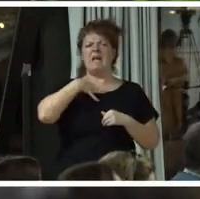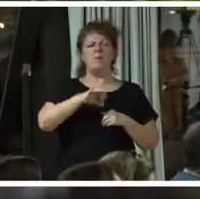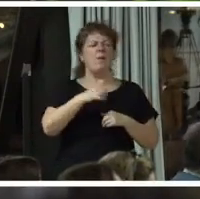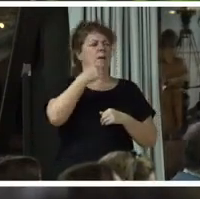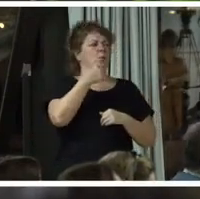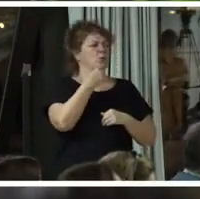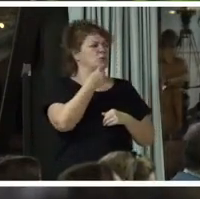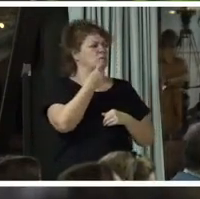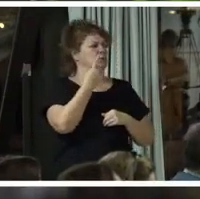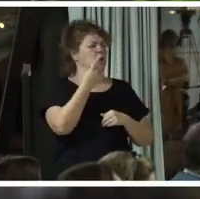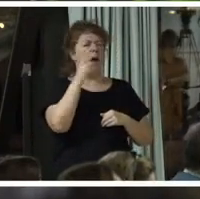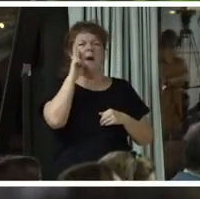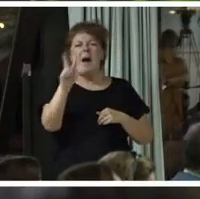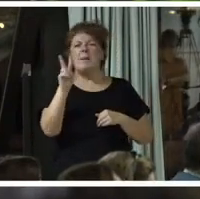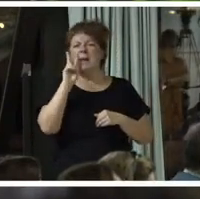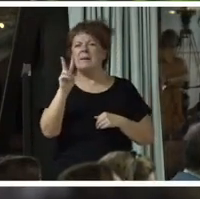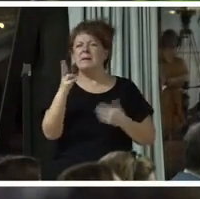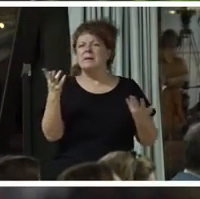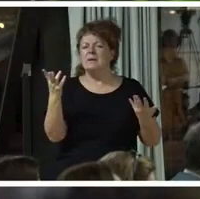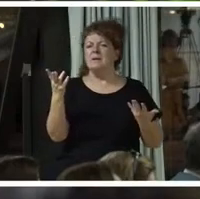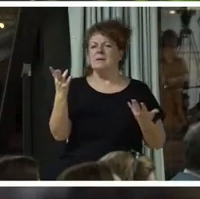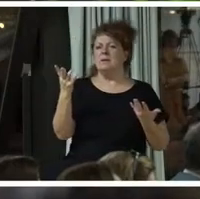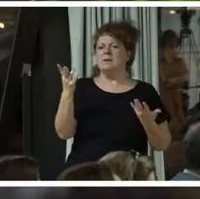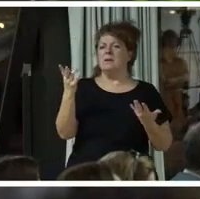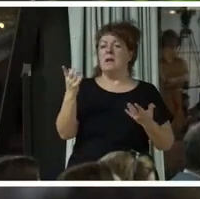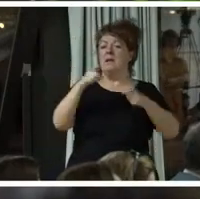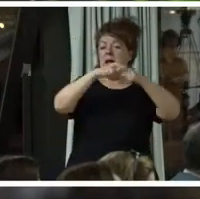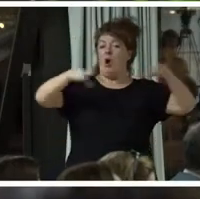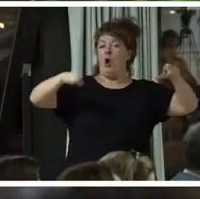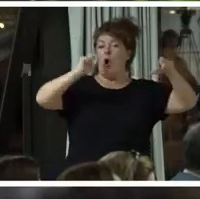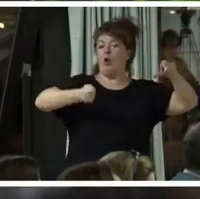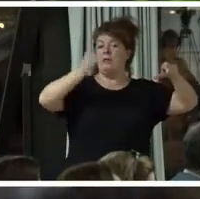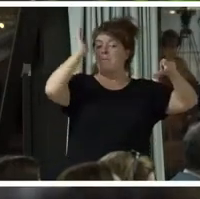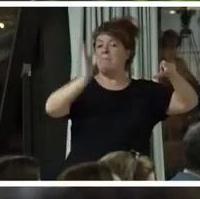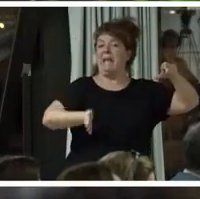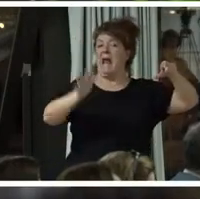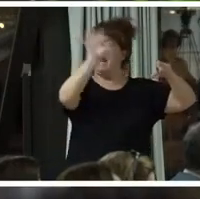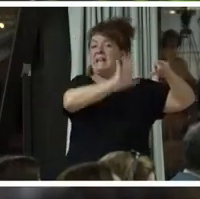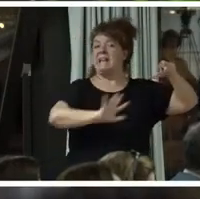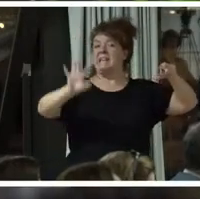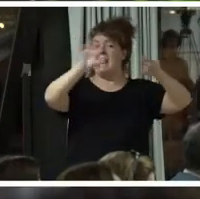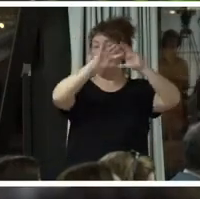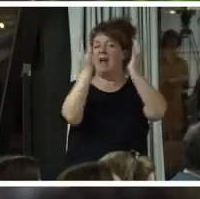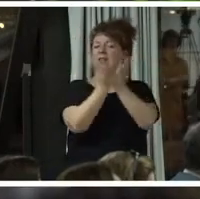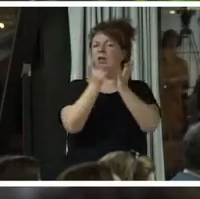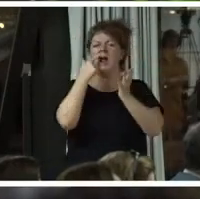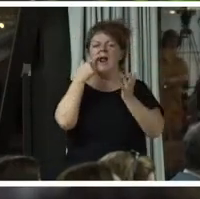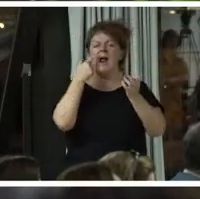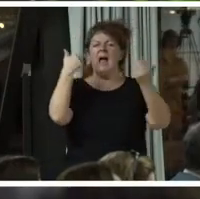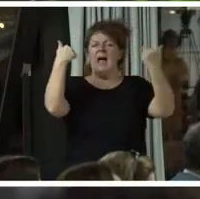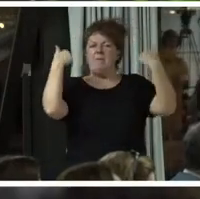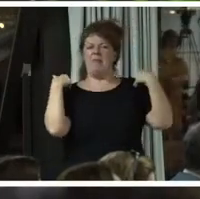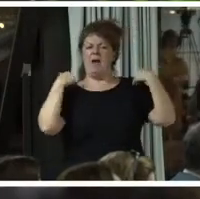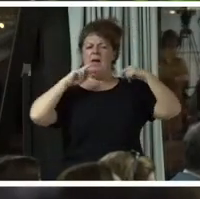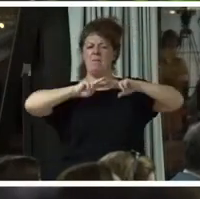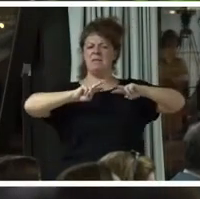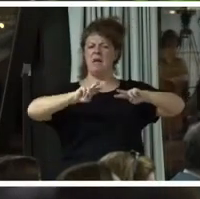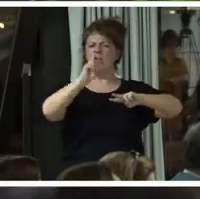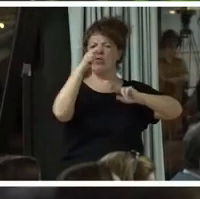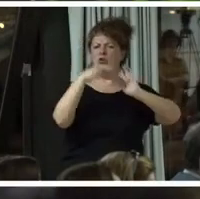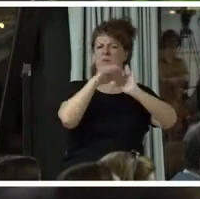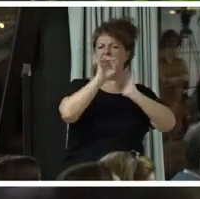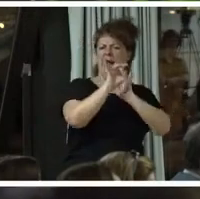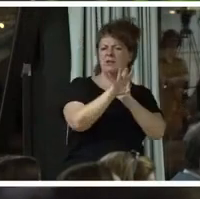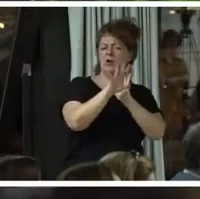eh llegar a ver el que la Corte Penal Internacional eh Por esa investigación que hici en el año 2014